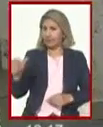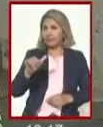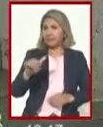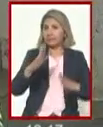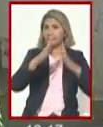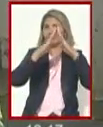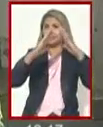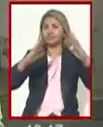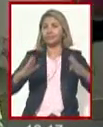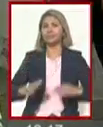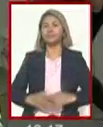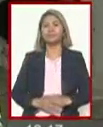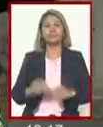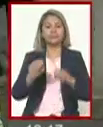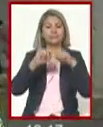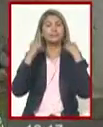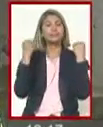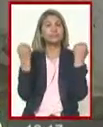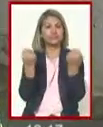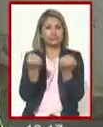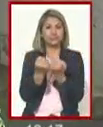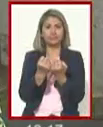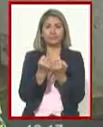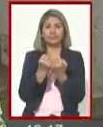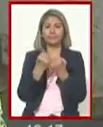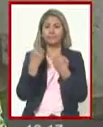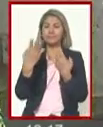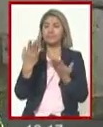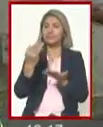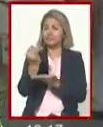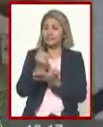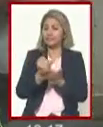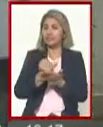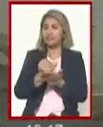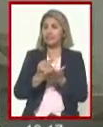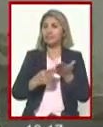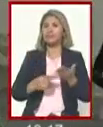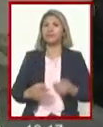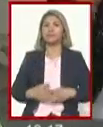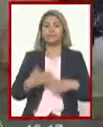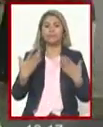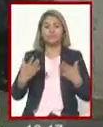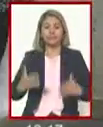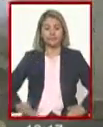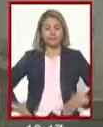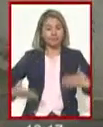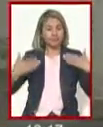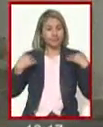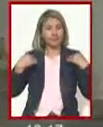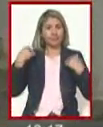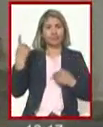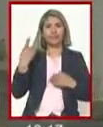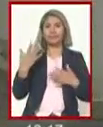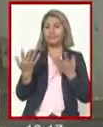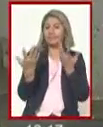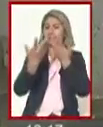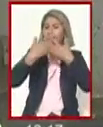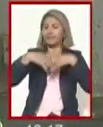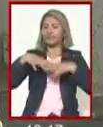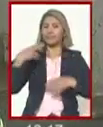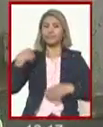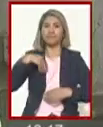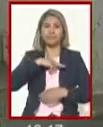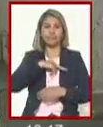es una vivienda social. Y hasta el planito, aquí están los de Agencia Estatal de Vivienda, porque siempre coordinamos